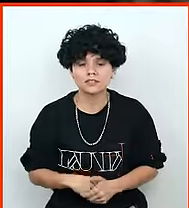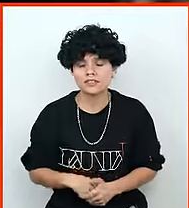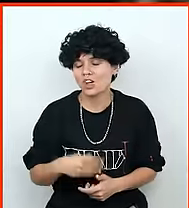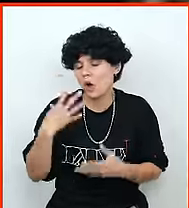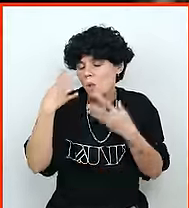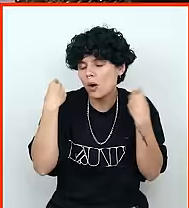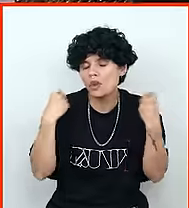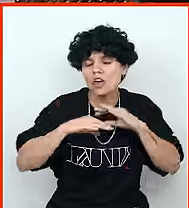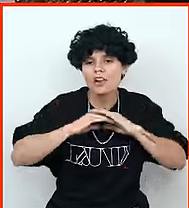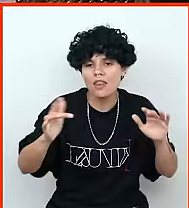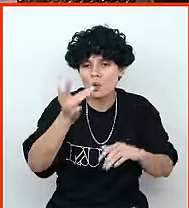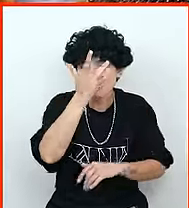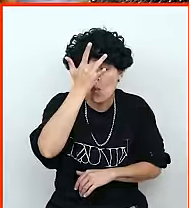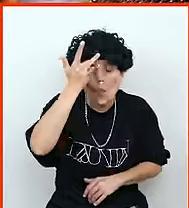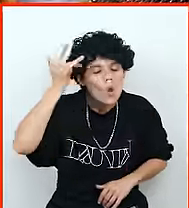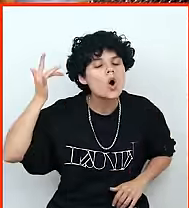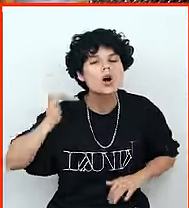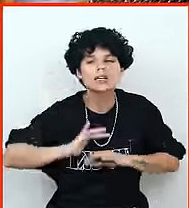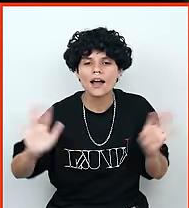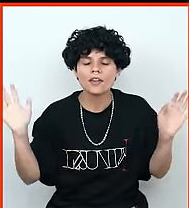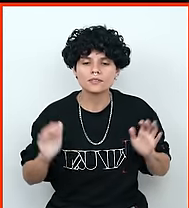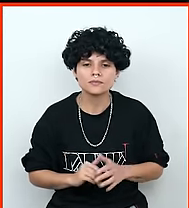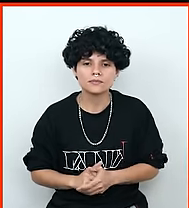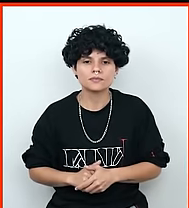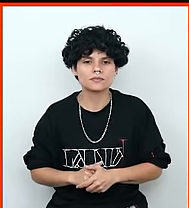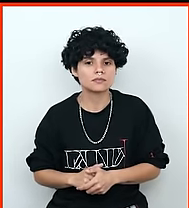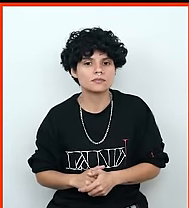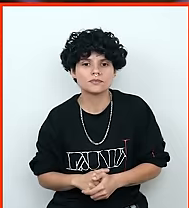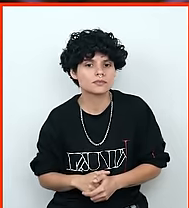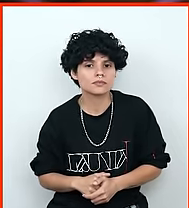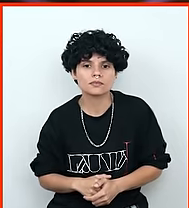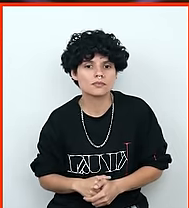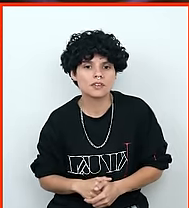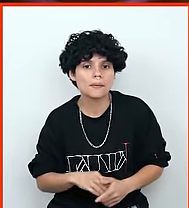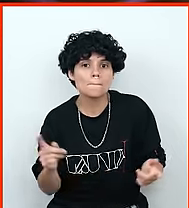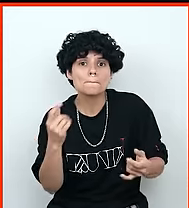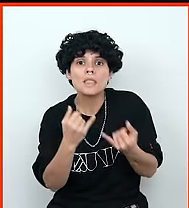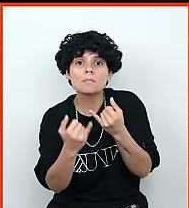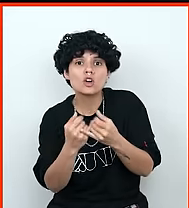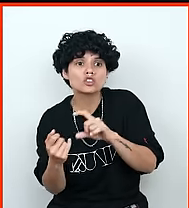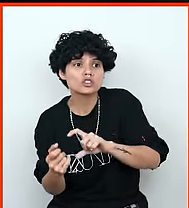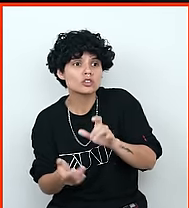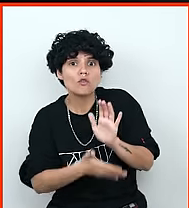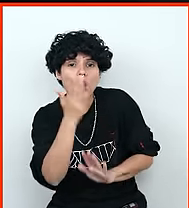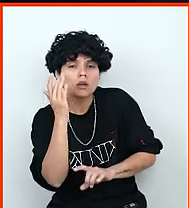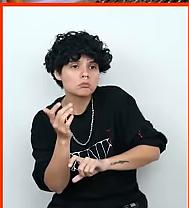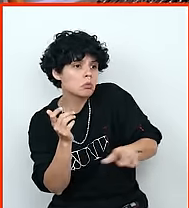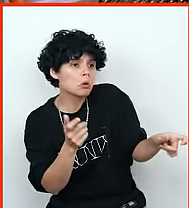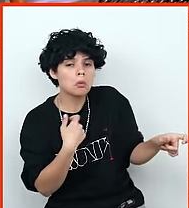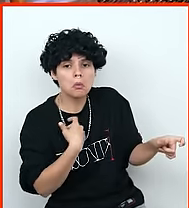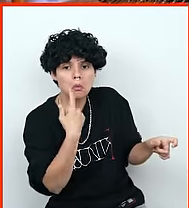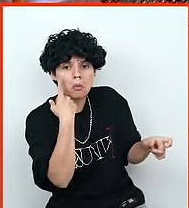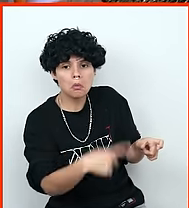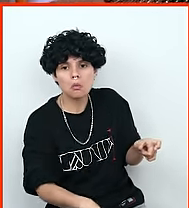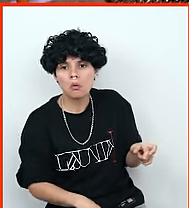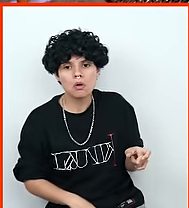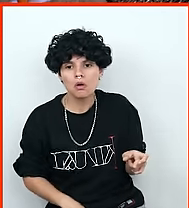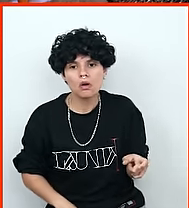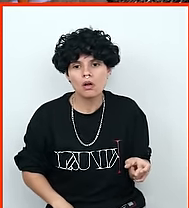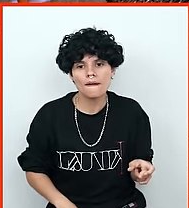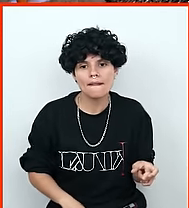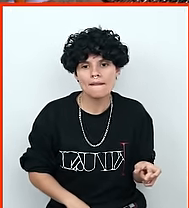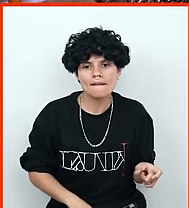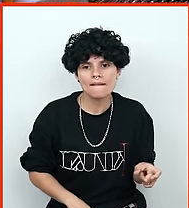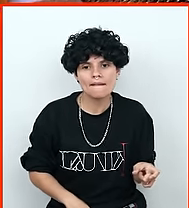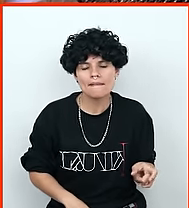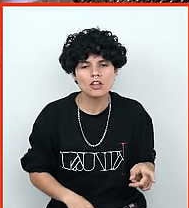tú no te acordás de nada? No. ¿Y este socio que dobló para allá no...? No, pues él dejó de verme. Él dobló y se desentendió de mí, siguió su camino.